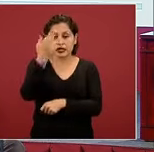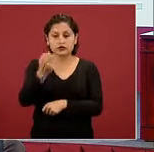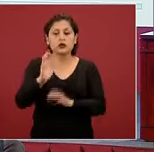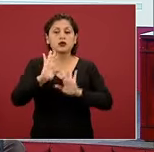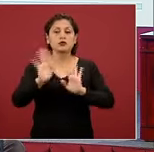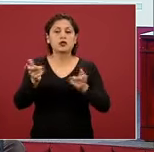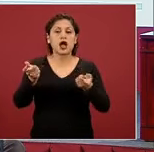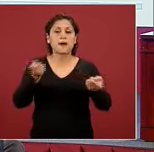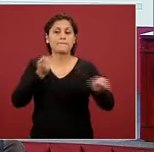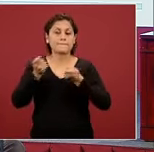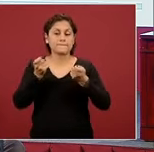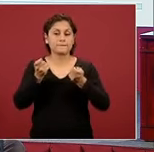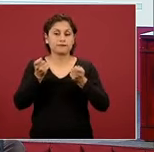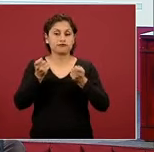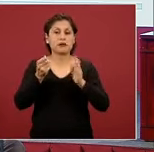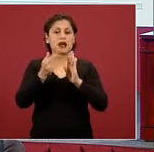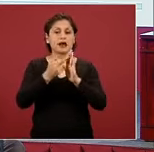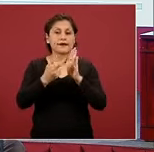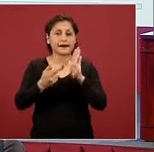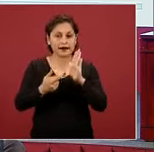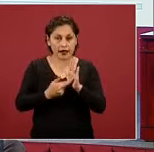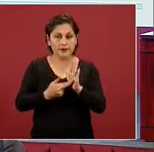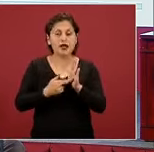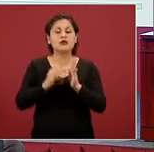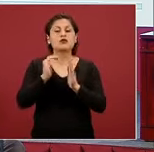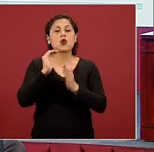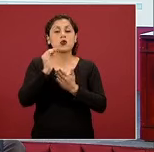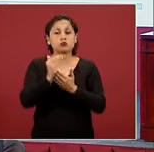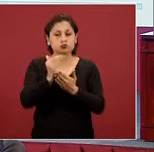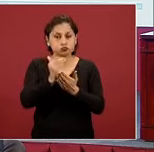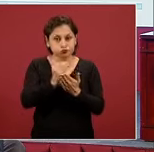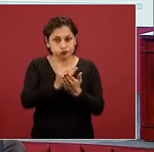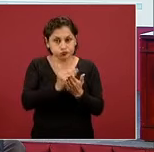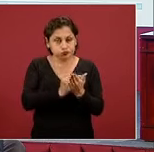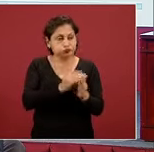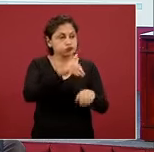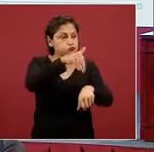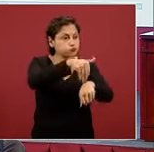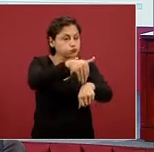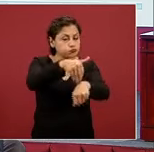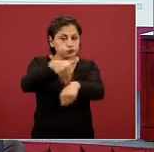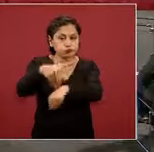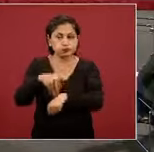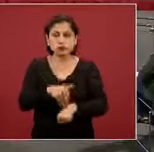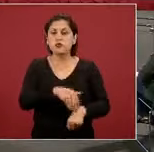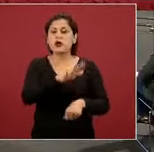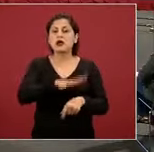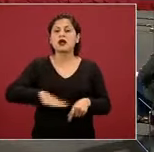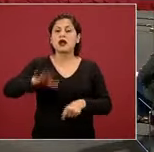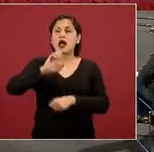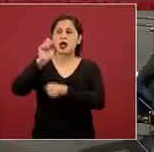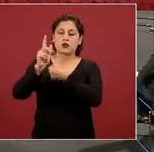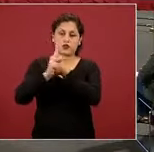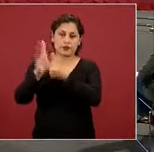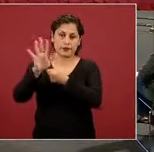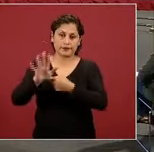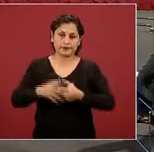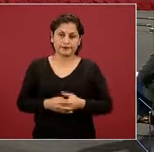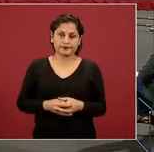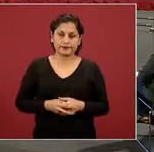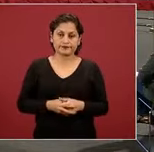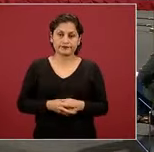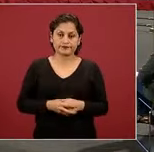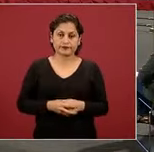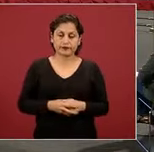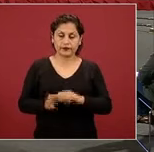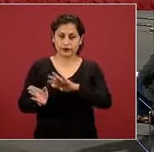de contención centrada en personas y de mitigación comunitaria en la mayoría de los países europeos. Vamos